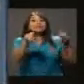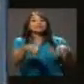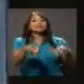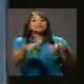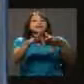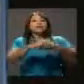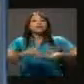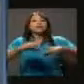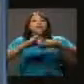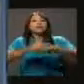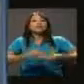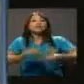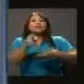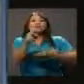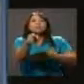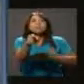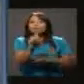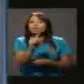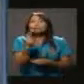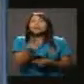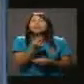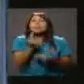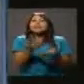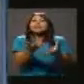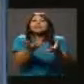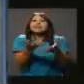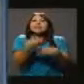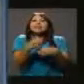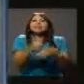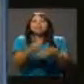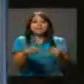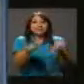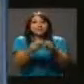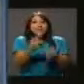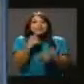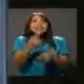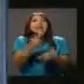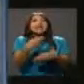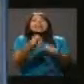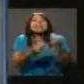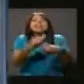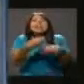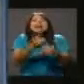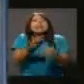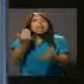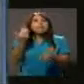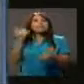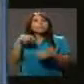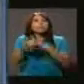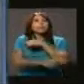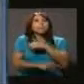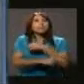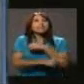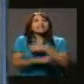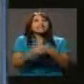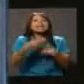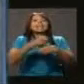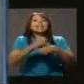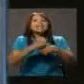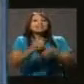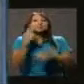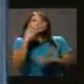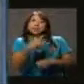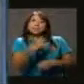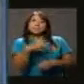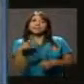quieren hacer sino que han hecho en este país que han hecho para merecer el sacrosanto voto el